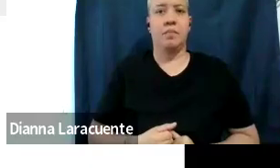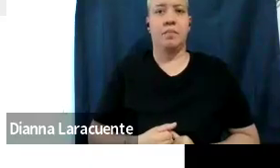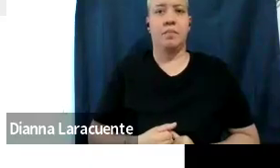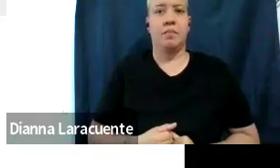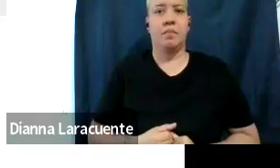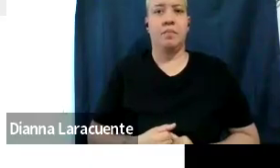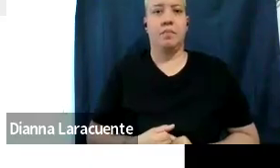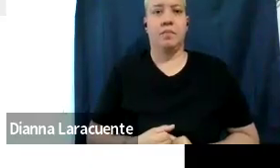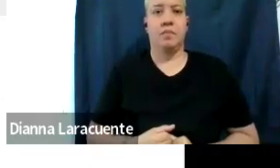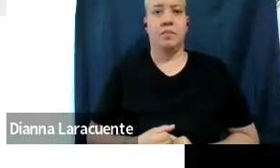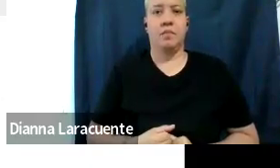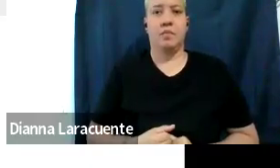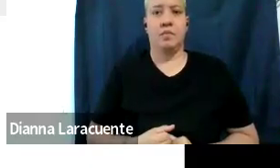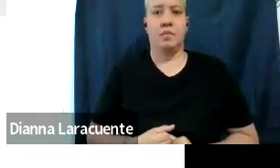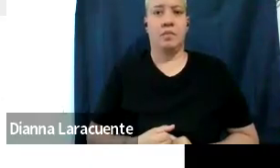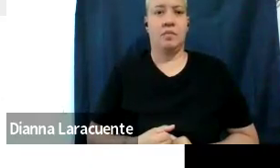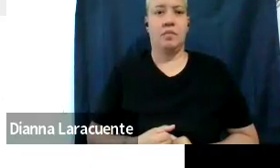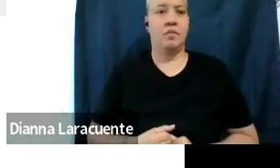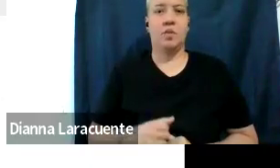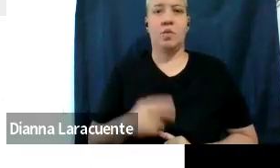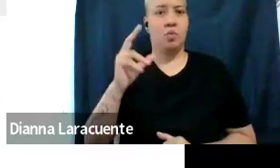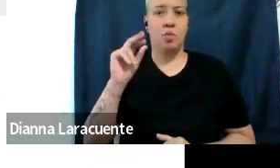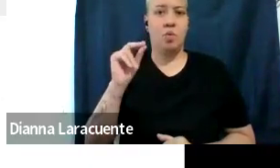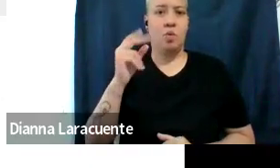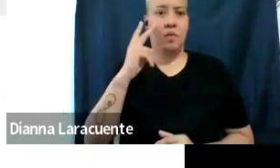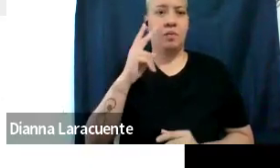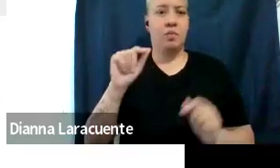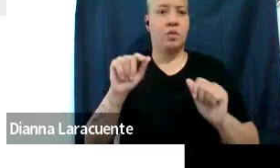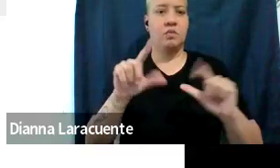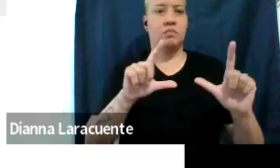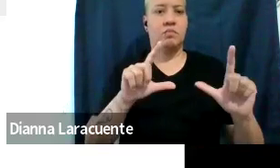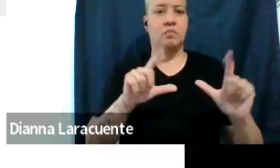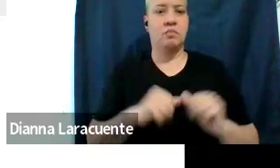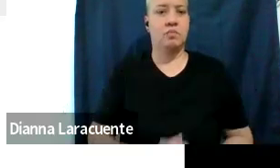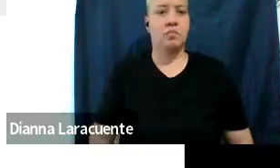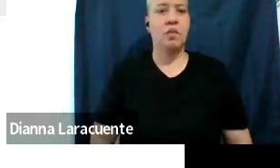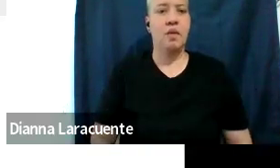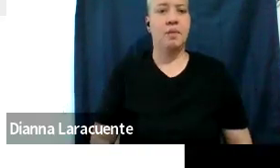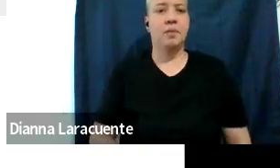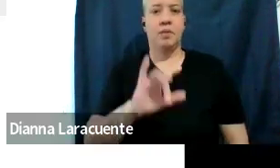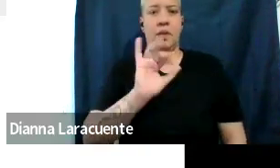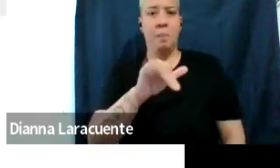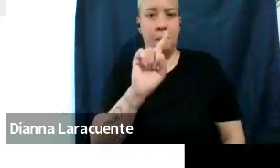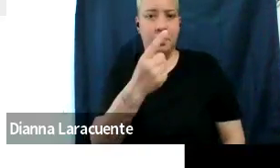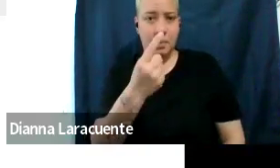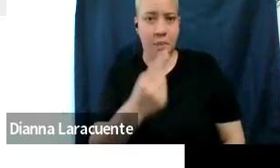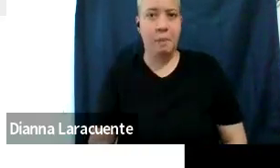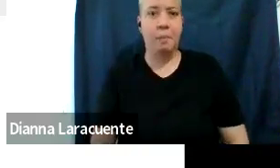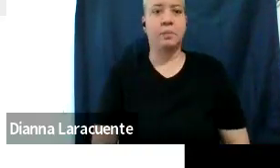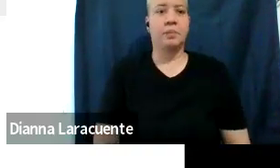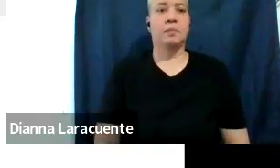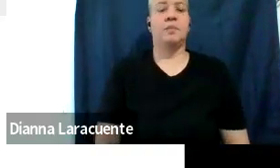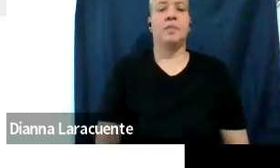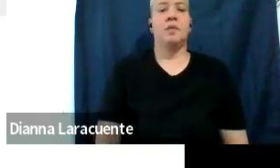ve? No, yo lo que veo es la publicidad. Por eso, esa es la primera. Ah, Esa es bien, la